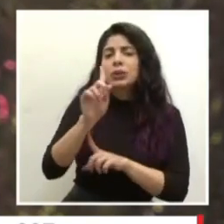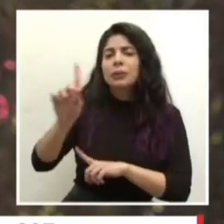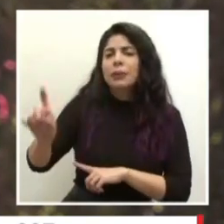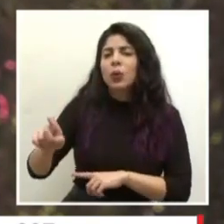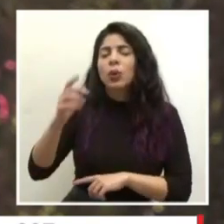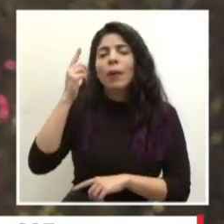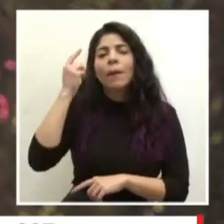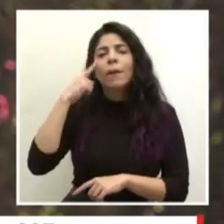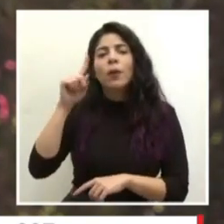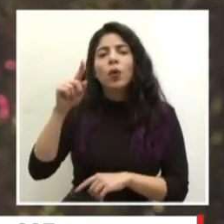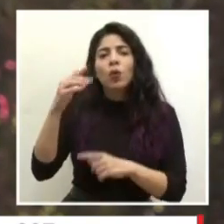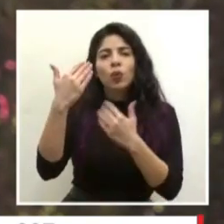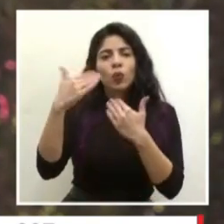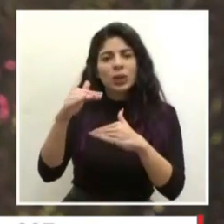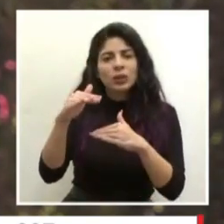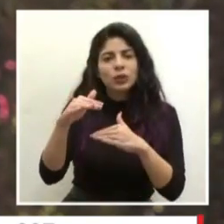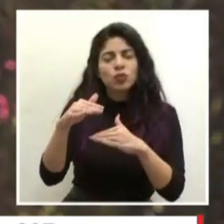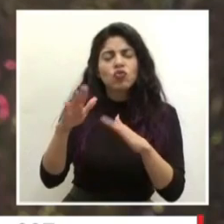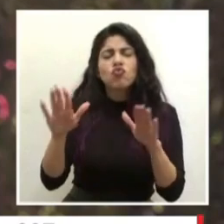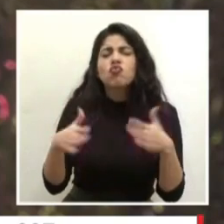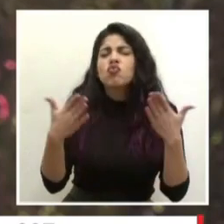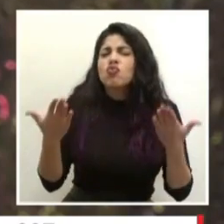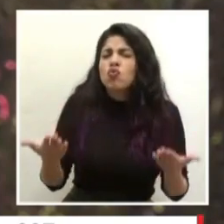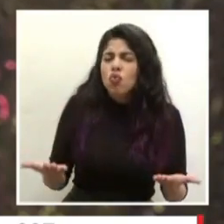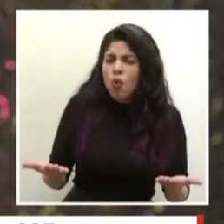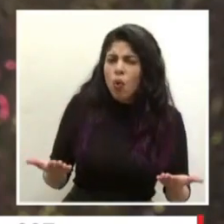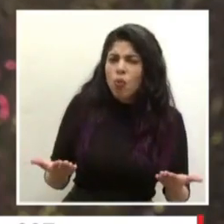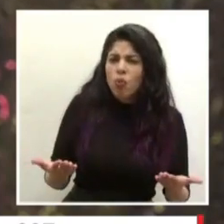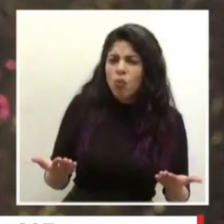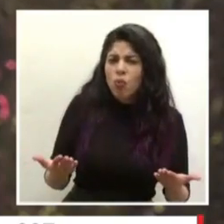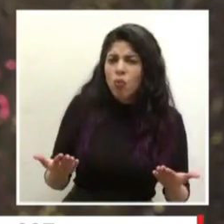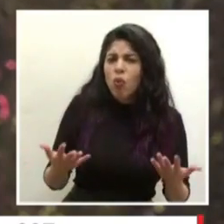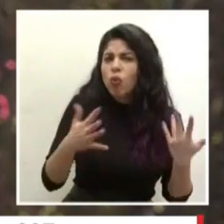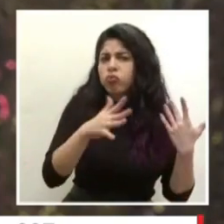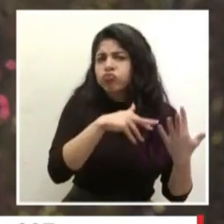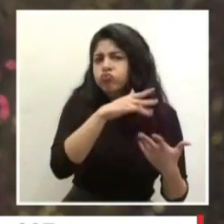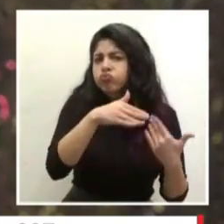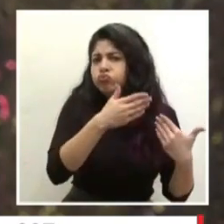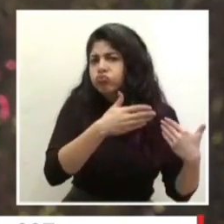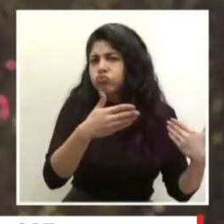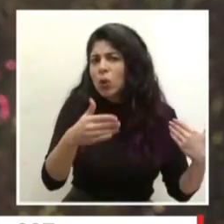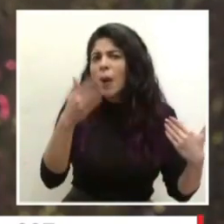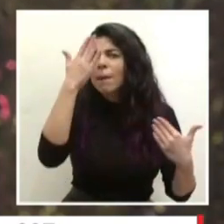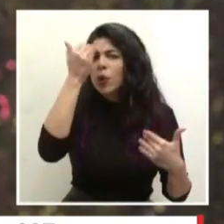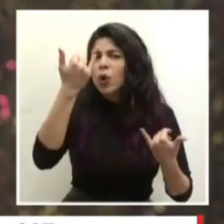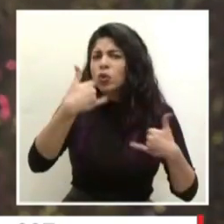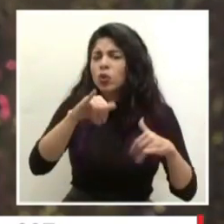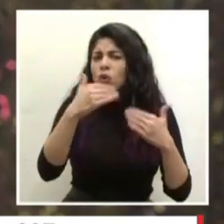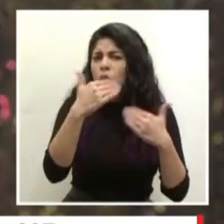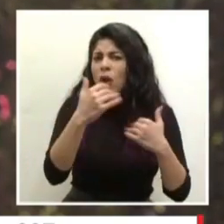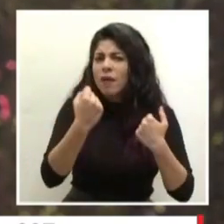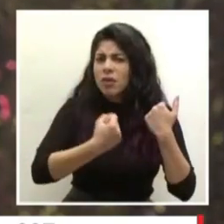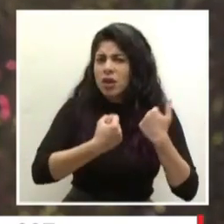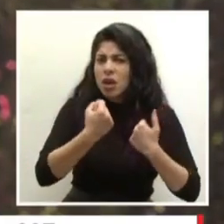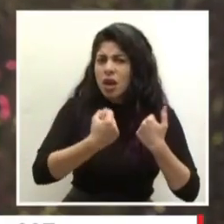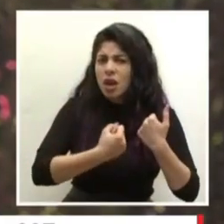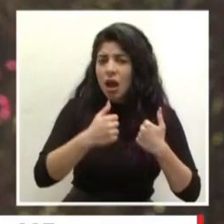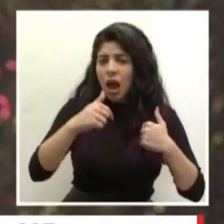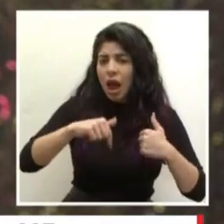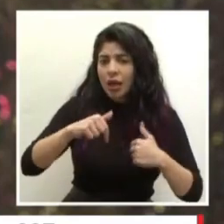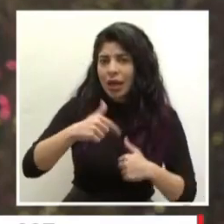por la restricción, cómo se está comportando y por qué todavía se mantiene la restricción, por lo menos acá en